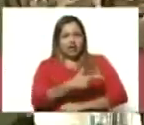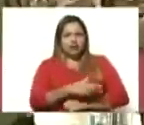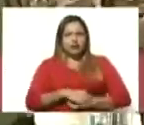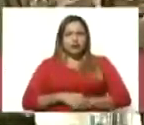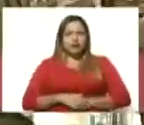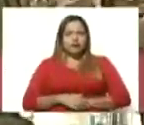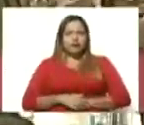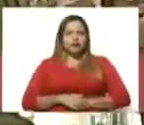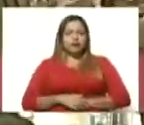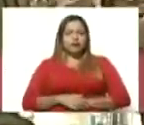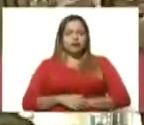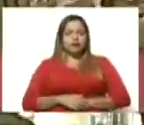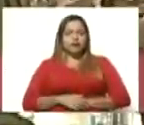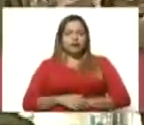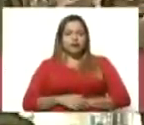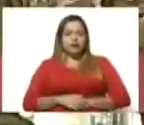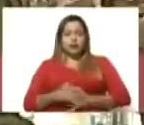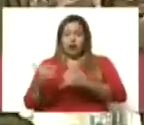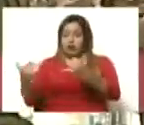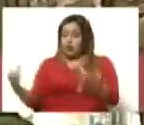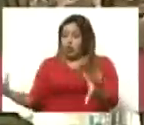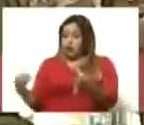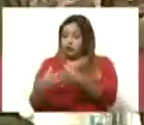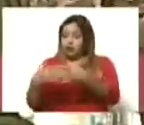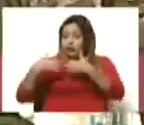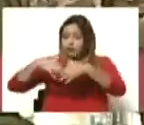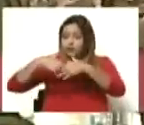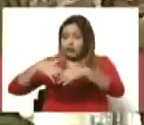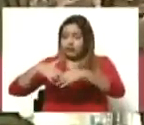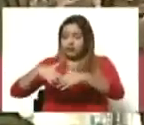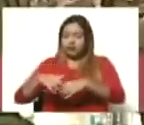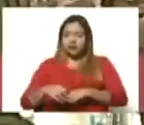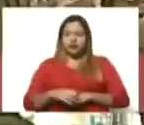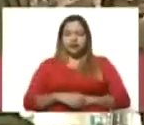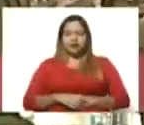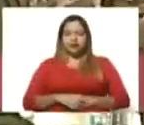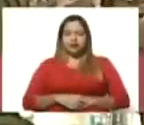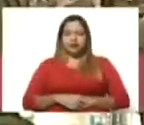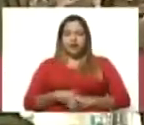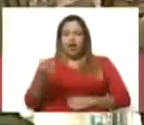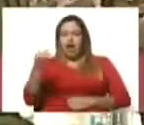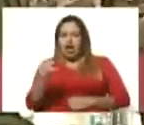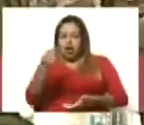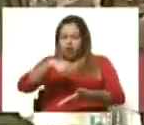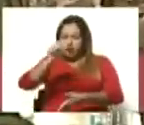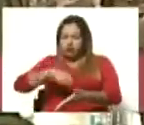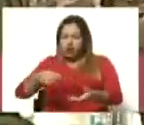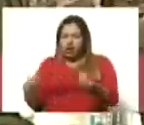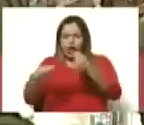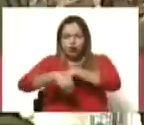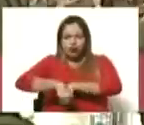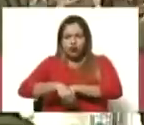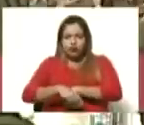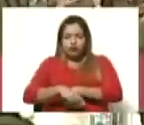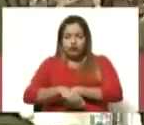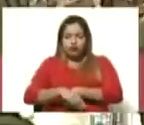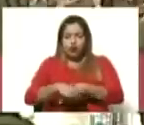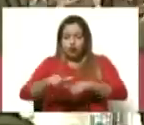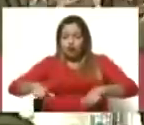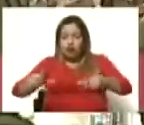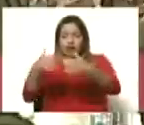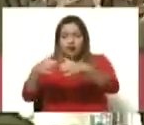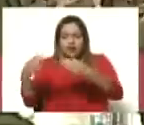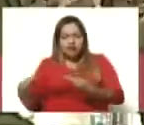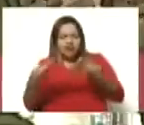¿Verdad? Ya en la reunión con los industriales, hemos hecho un contrato con una de las empresas que nos va a